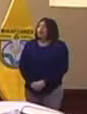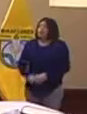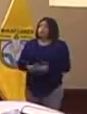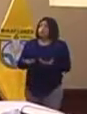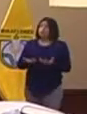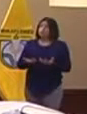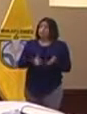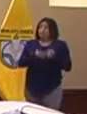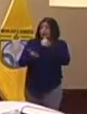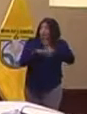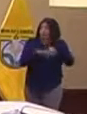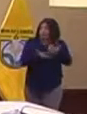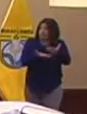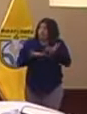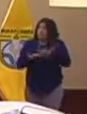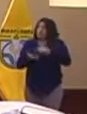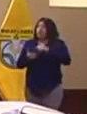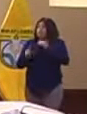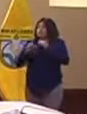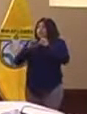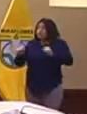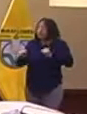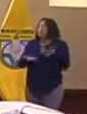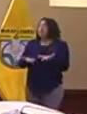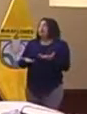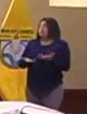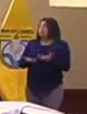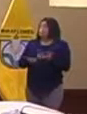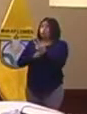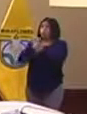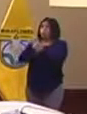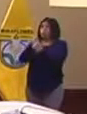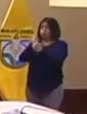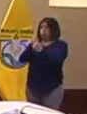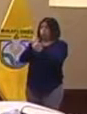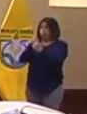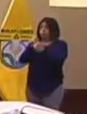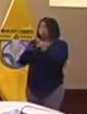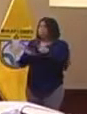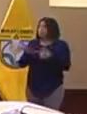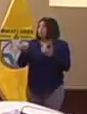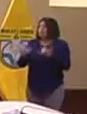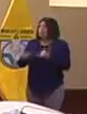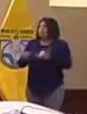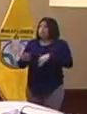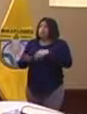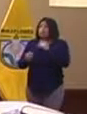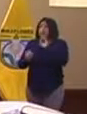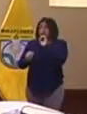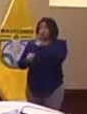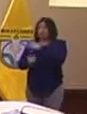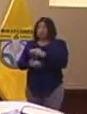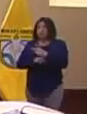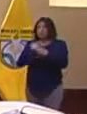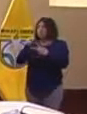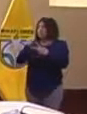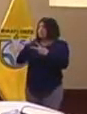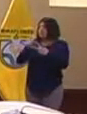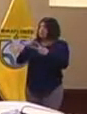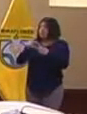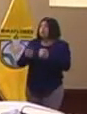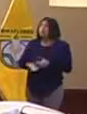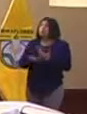Estación despacho. Señor alcalde, la Secretaría General ha recibido dos documentos, los mismos que voy a mencionar. El primero de ellos es